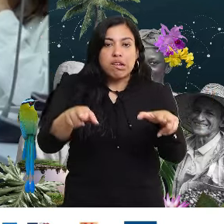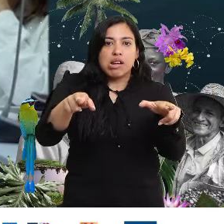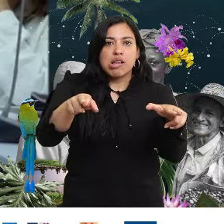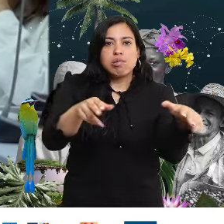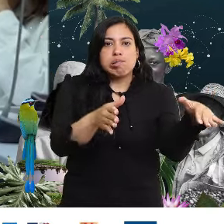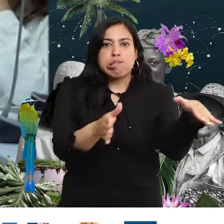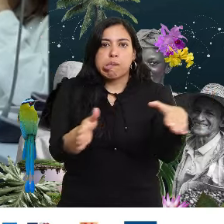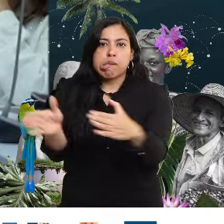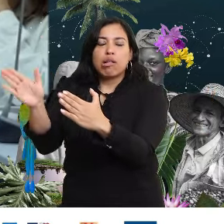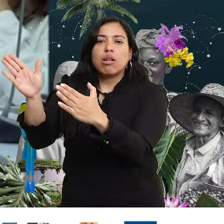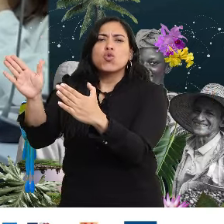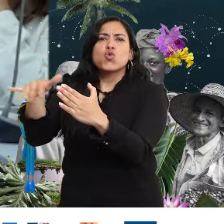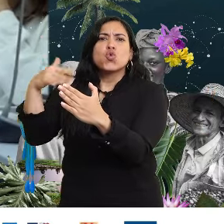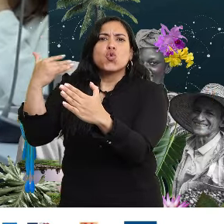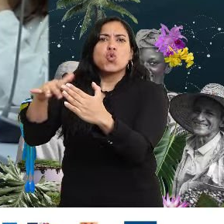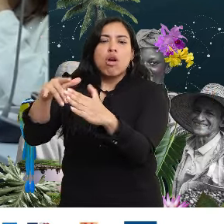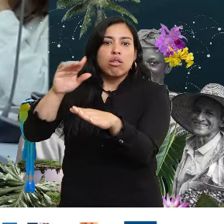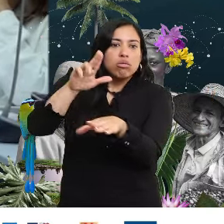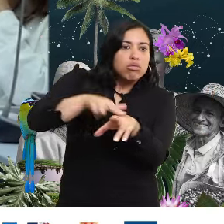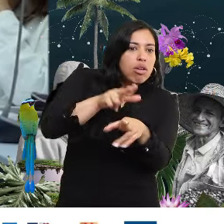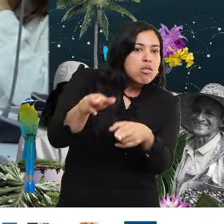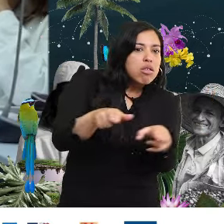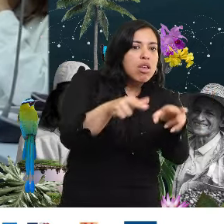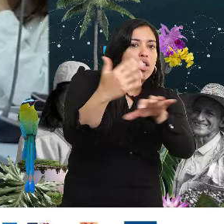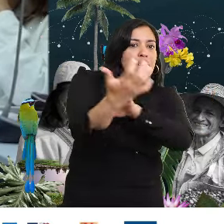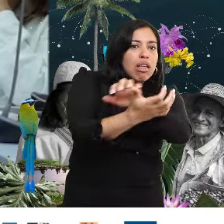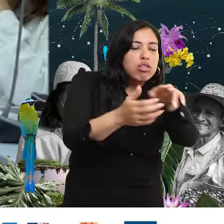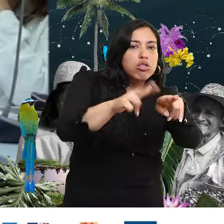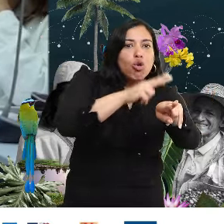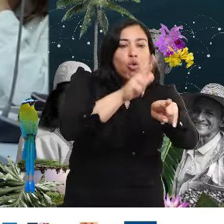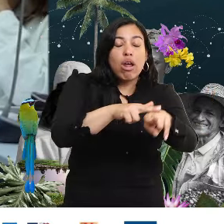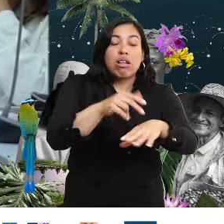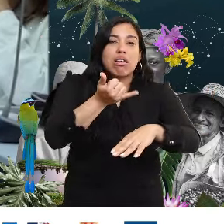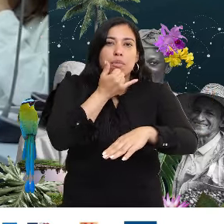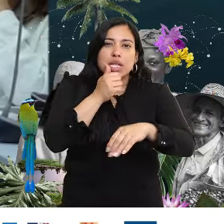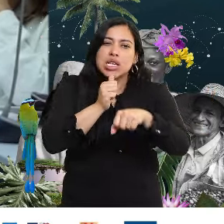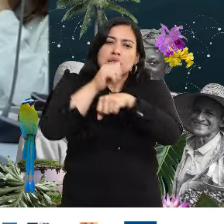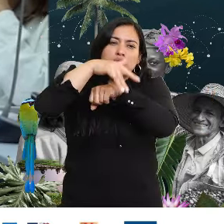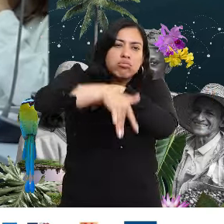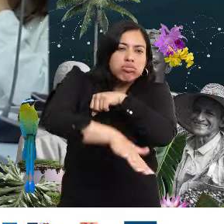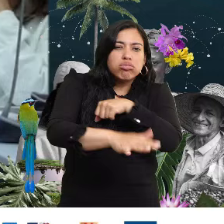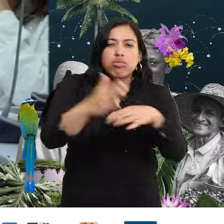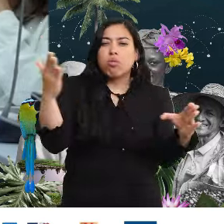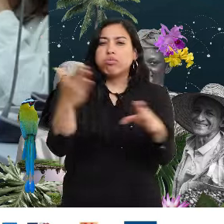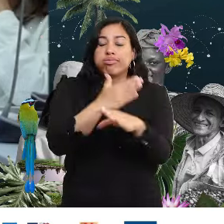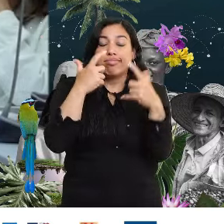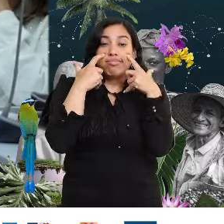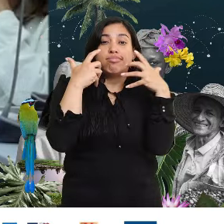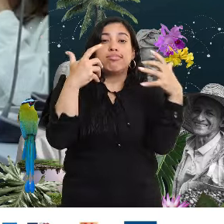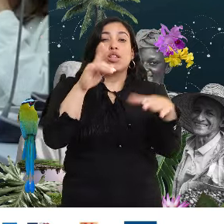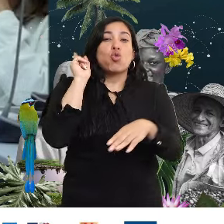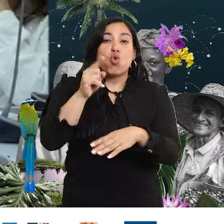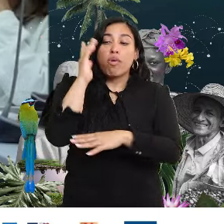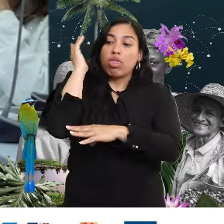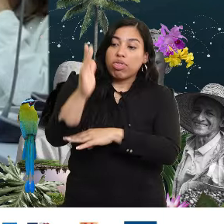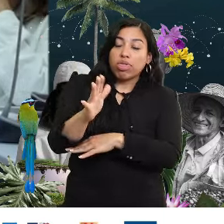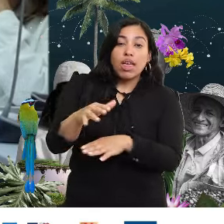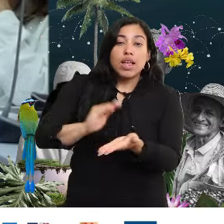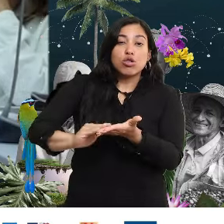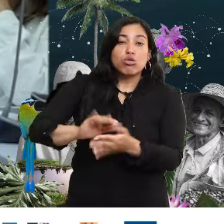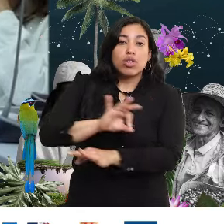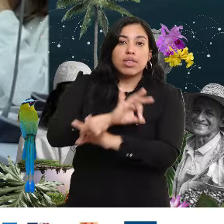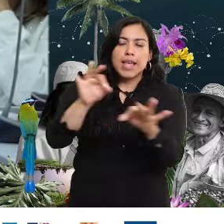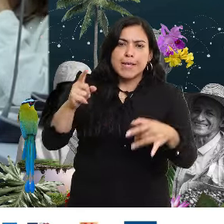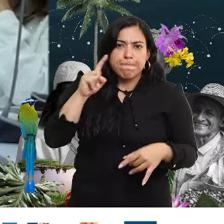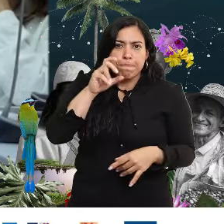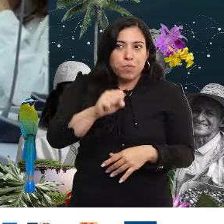cambió, y la ecología del río cambió, hubo grandes inundaciones, hubo grandes problemas. Y es increíble que en toda